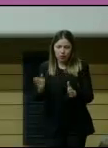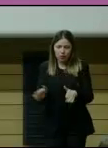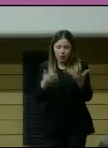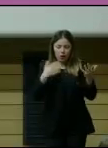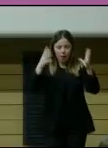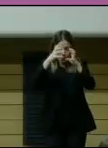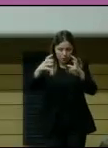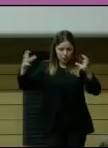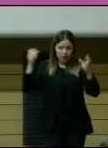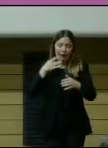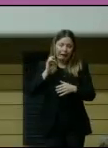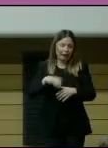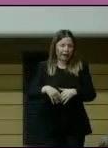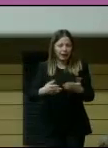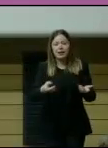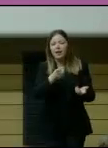podéis imaginar cuáles